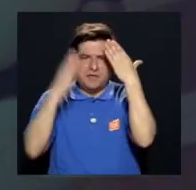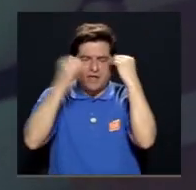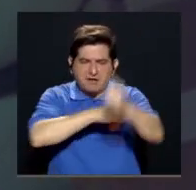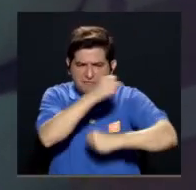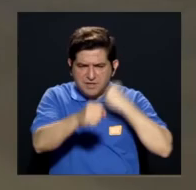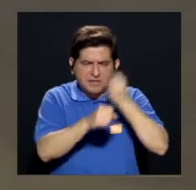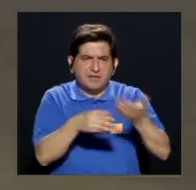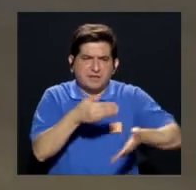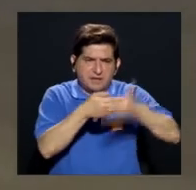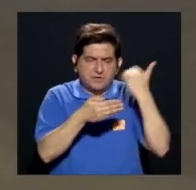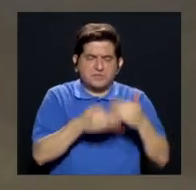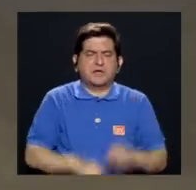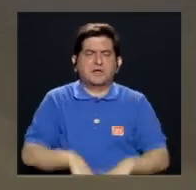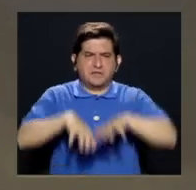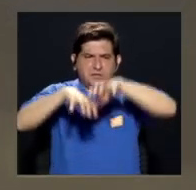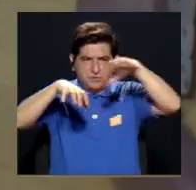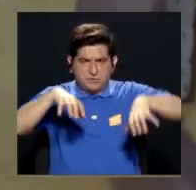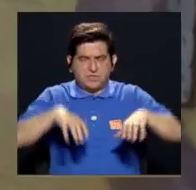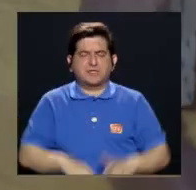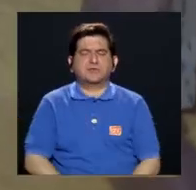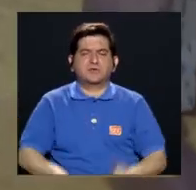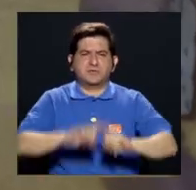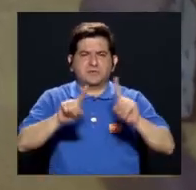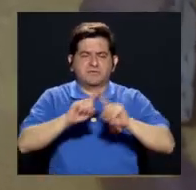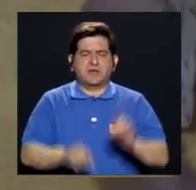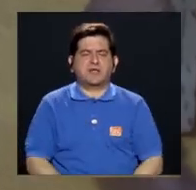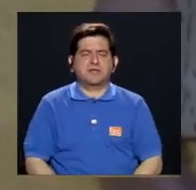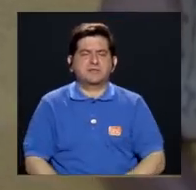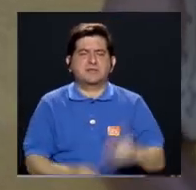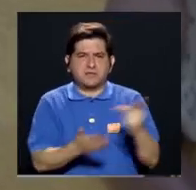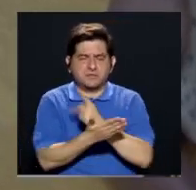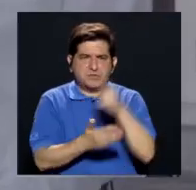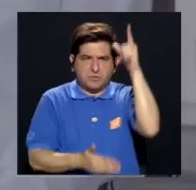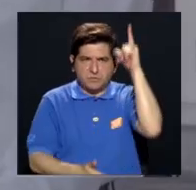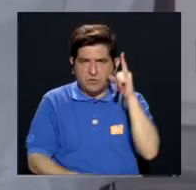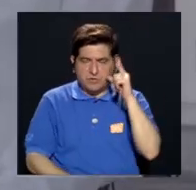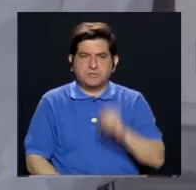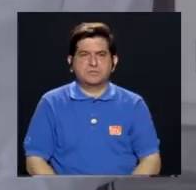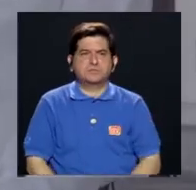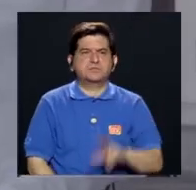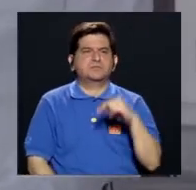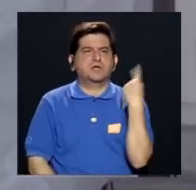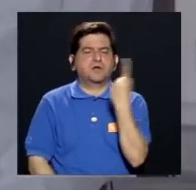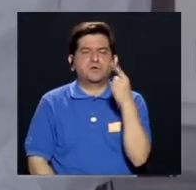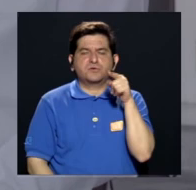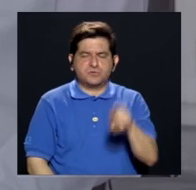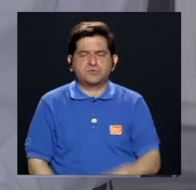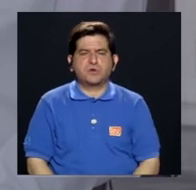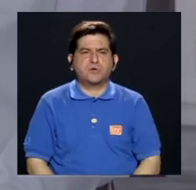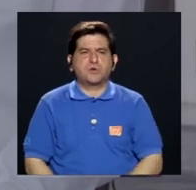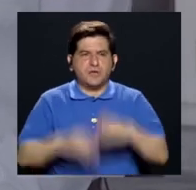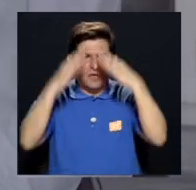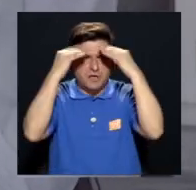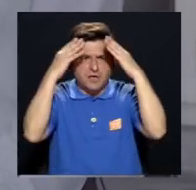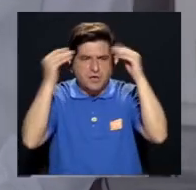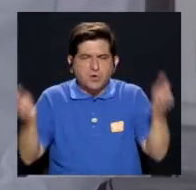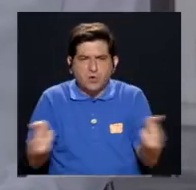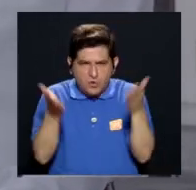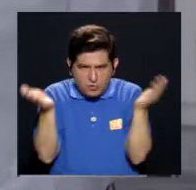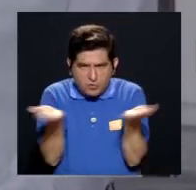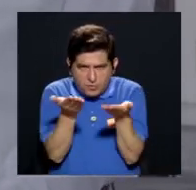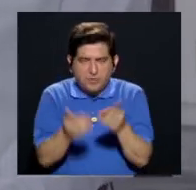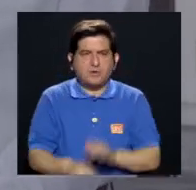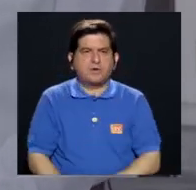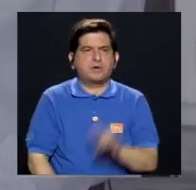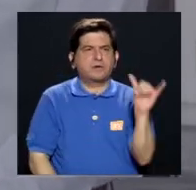últimos años en los cantones de la provincia de Limón, el Octurcarí no es ahora solo un motor de generación de información, sino que